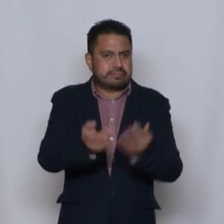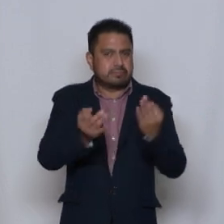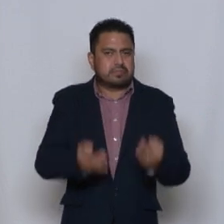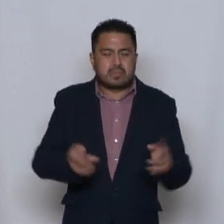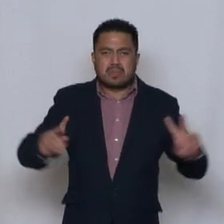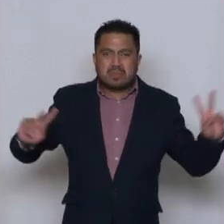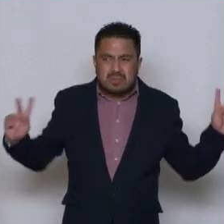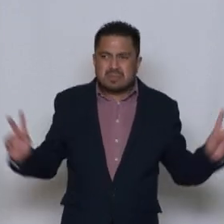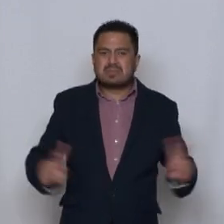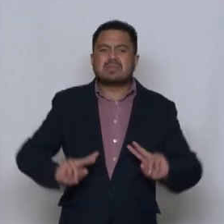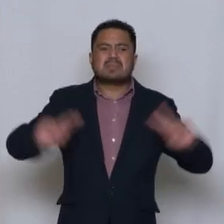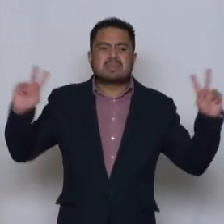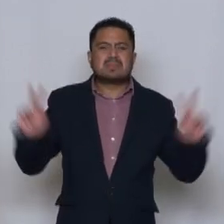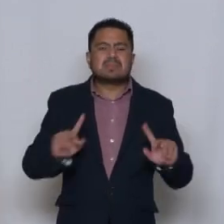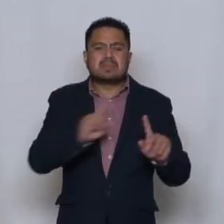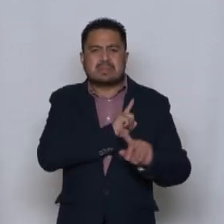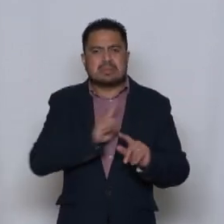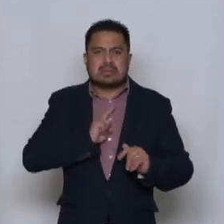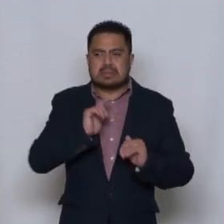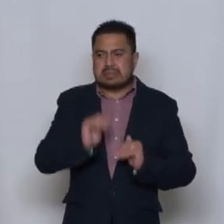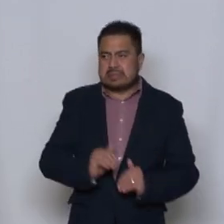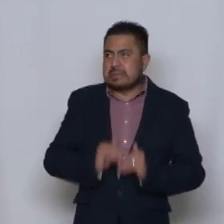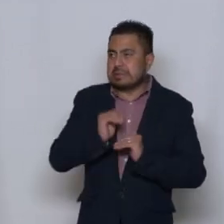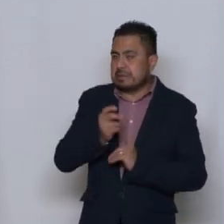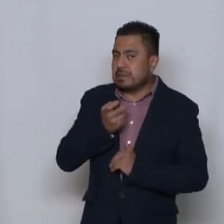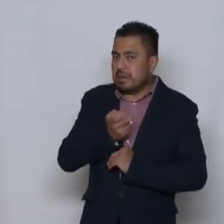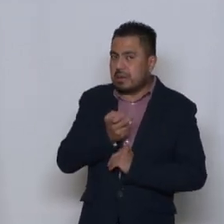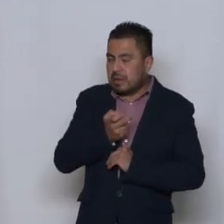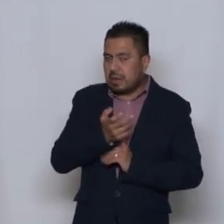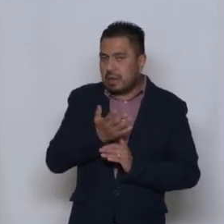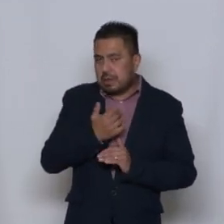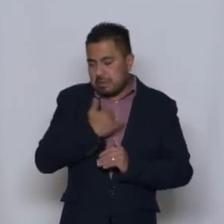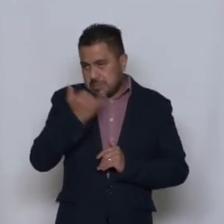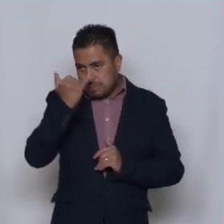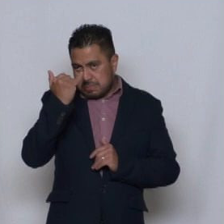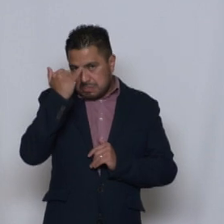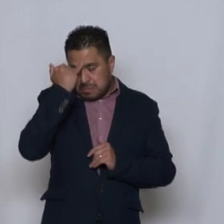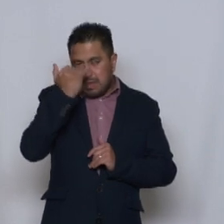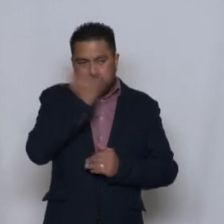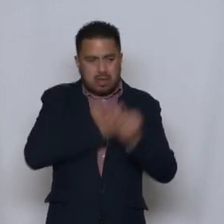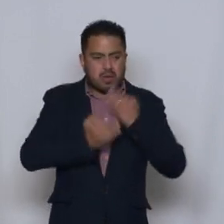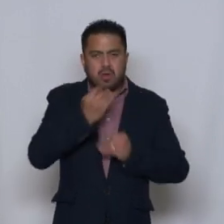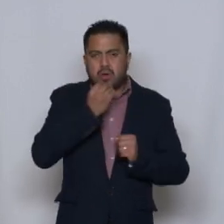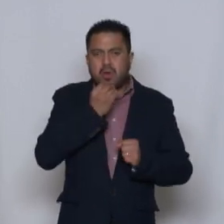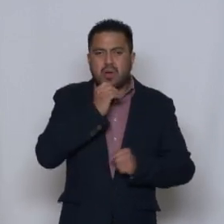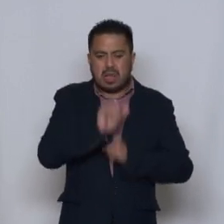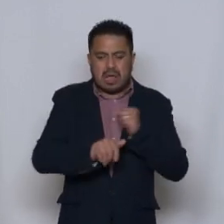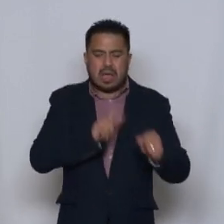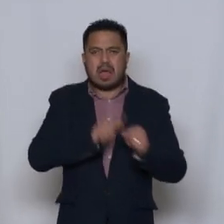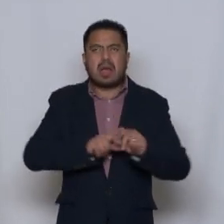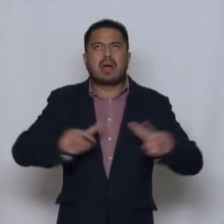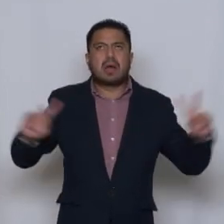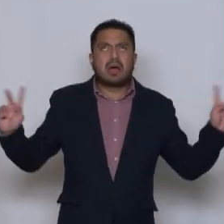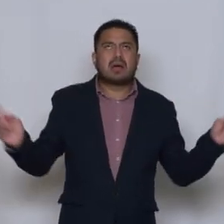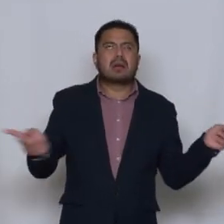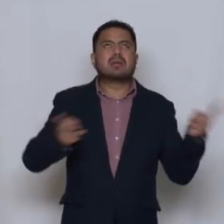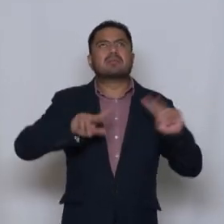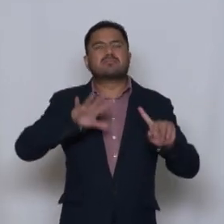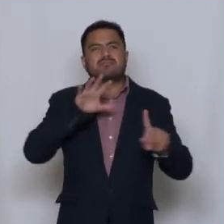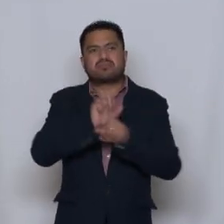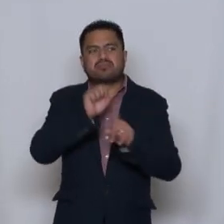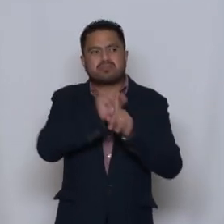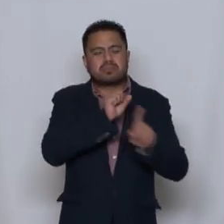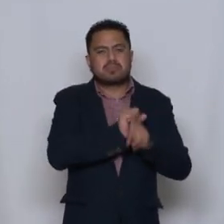ave debe alimentarse. Y yo me imagino que se alimenta de los insectos que hay en el aire. Y